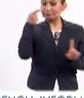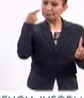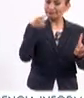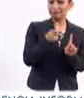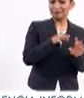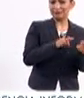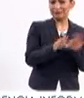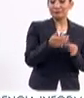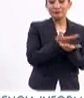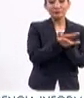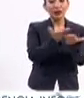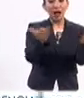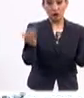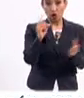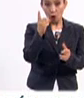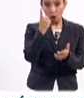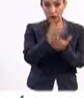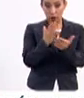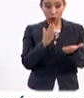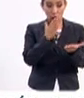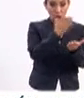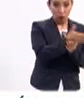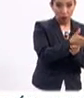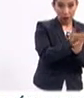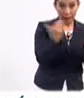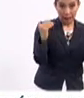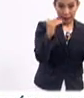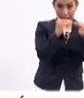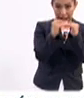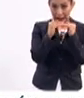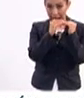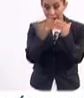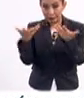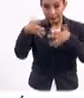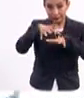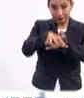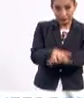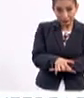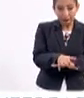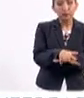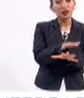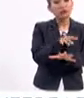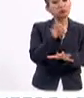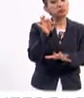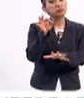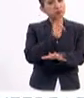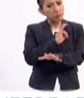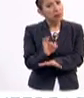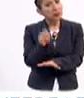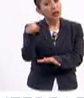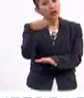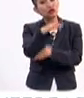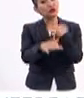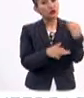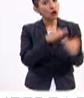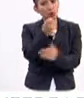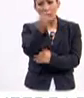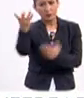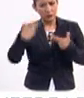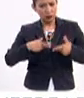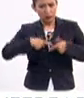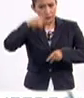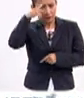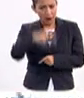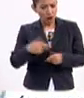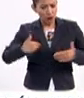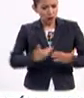misión: brindar no nada más acceso con equidad, inclusión, con la posibilidad de que puedan tener cualquier